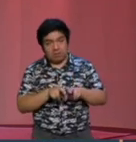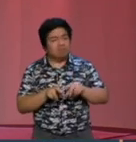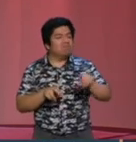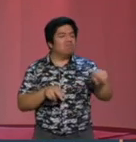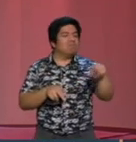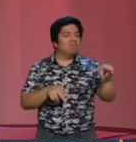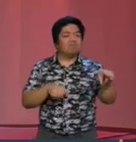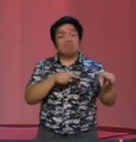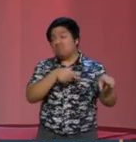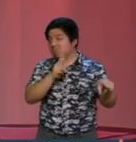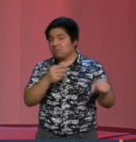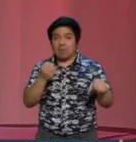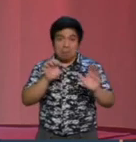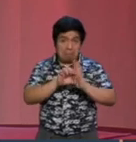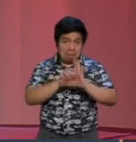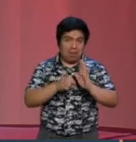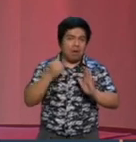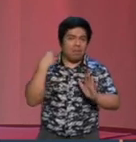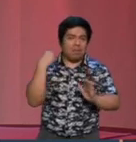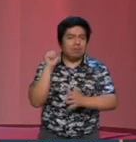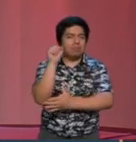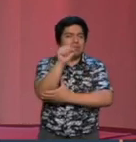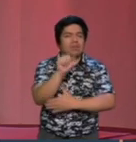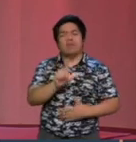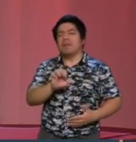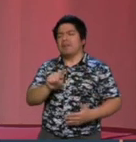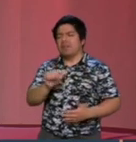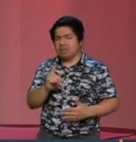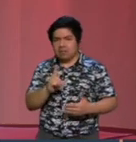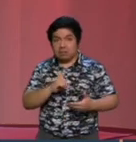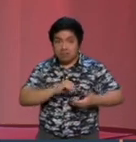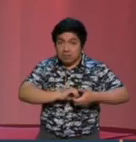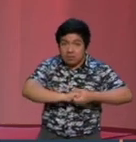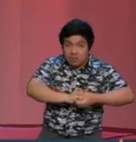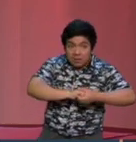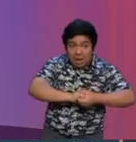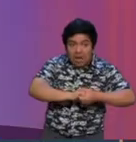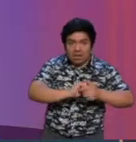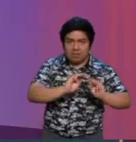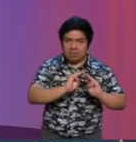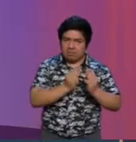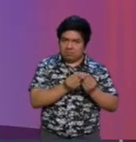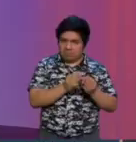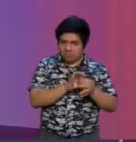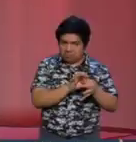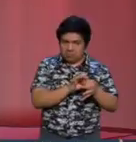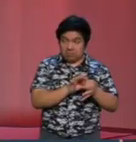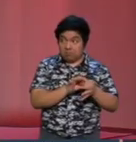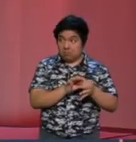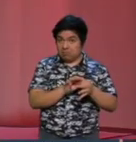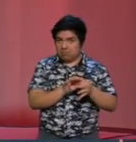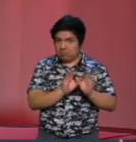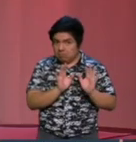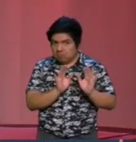ahora están haciendo eventos, por ejemplo, con el Sindicato Libertad. Se están aliando con el crimen organizado. No digan eso, Sebastián, porque Se huele están a